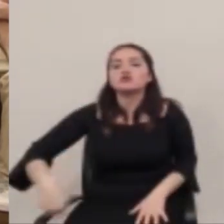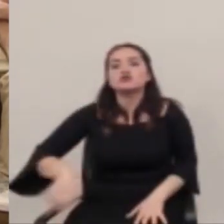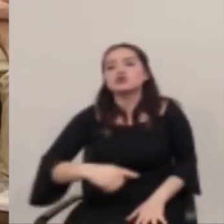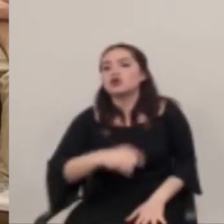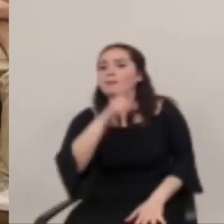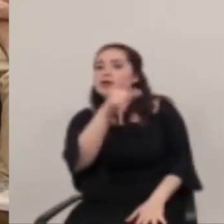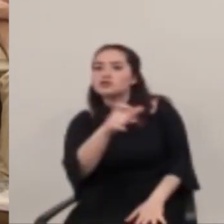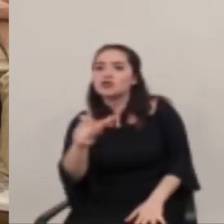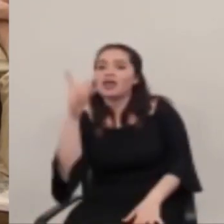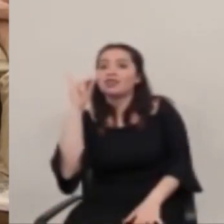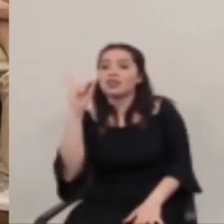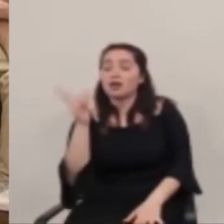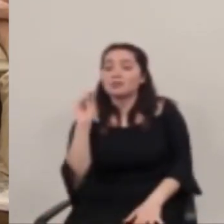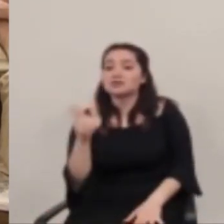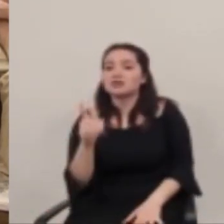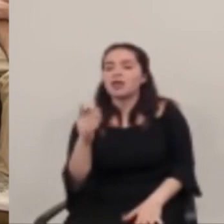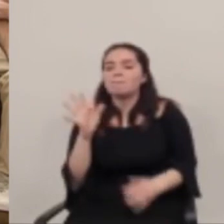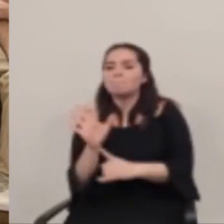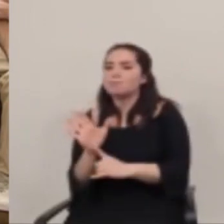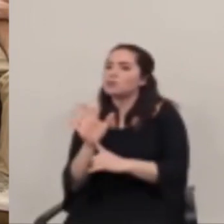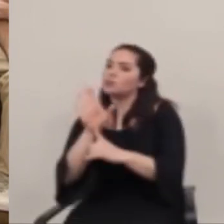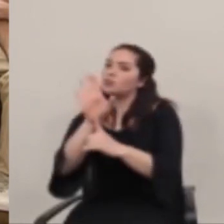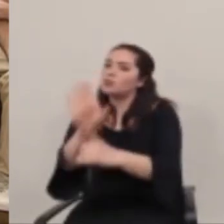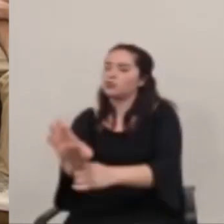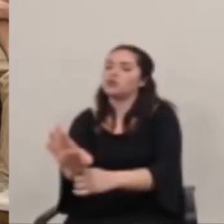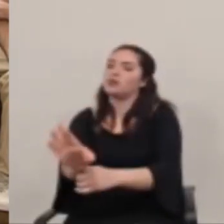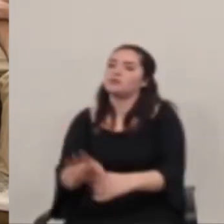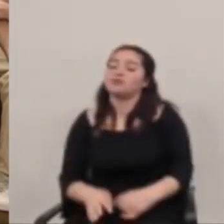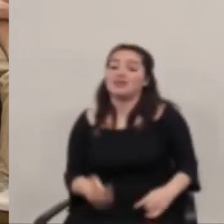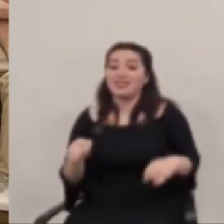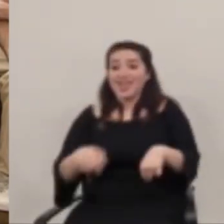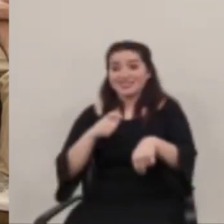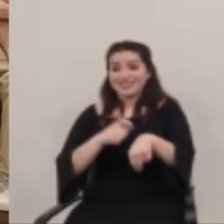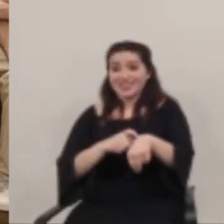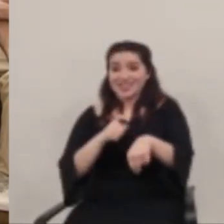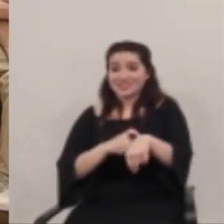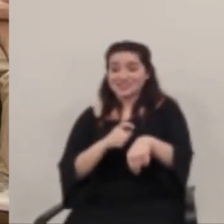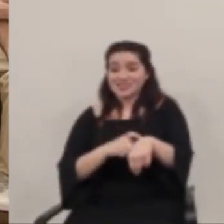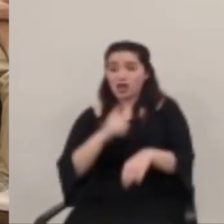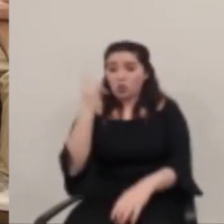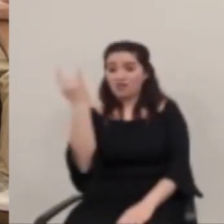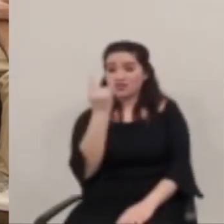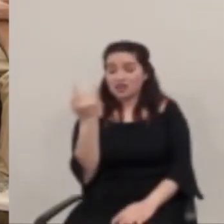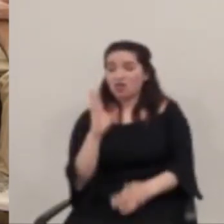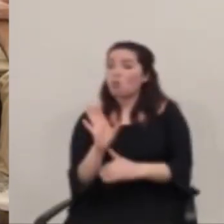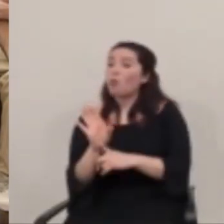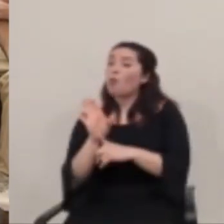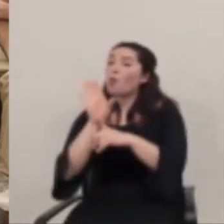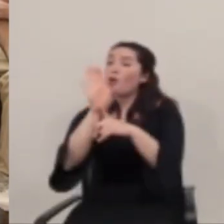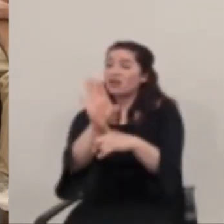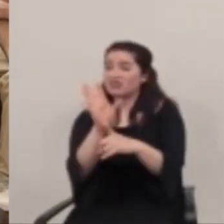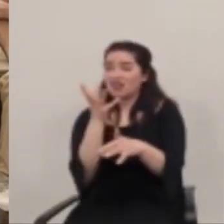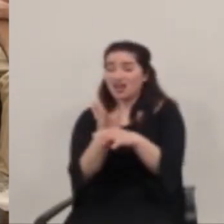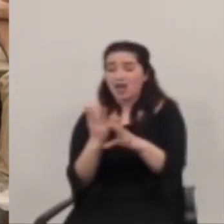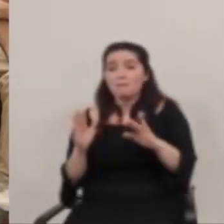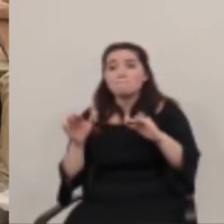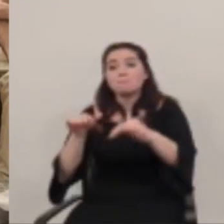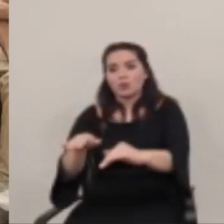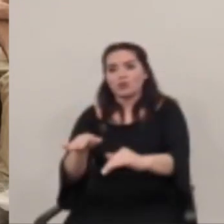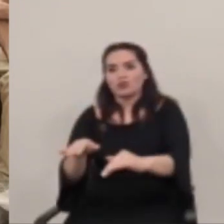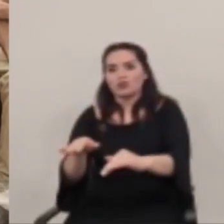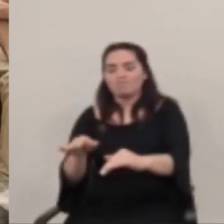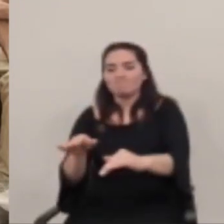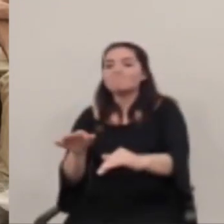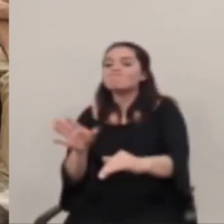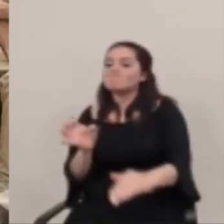con discapacidad, nos visibilizamos. Y este tipo de instancias que la universidad muestra que tiene un apoyo y que contiene y que atiende